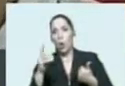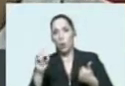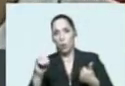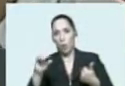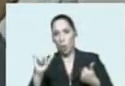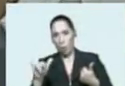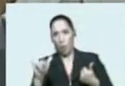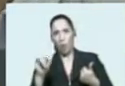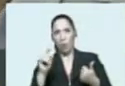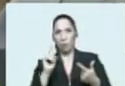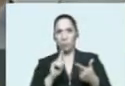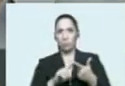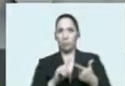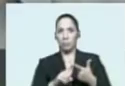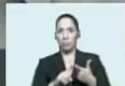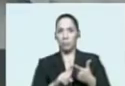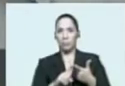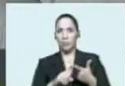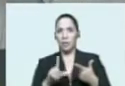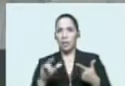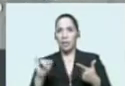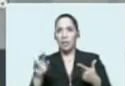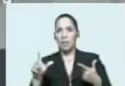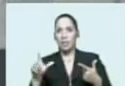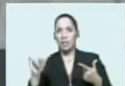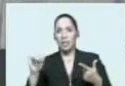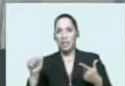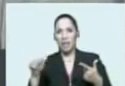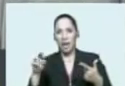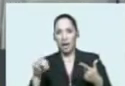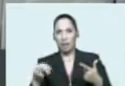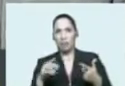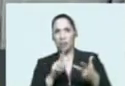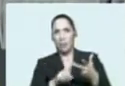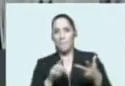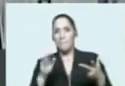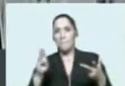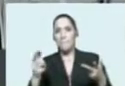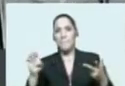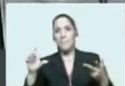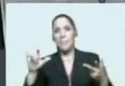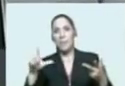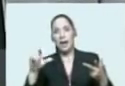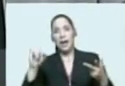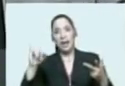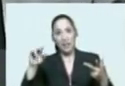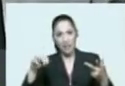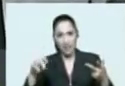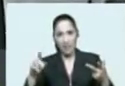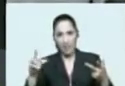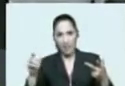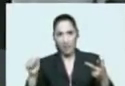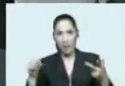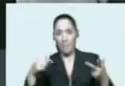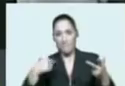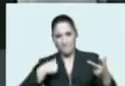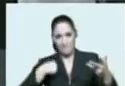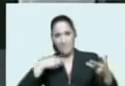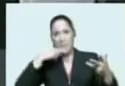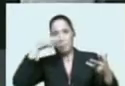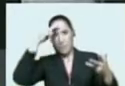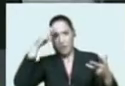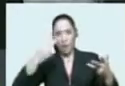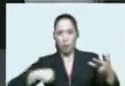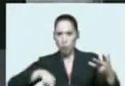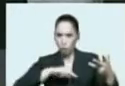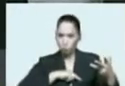alivia werner a belinda álvarez y a jorge rodríguez que aquí estamos